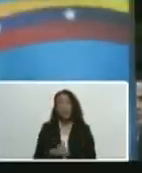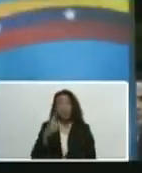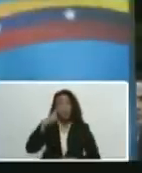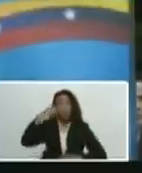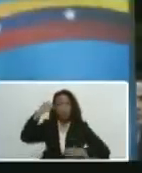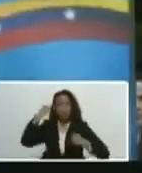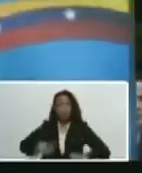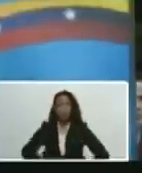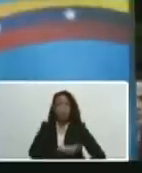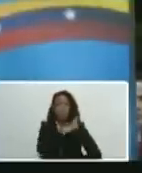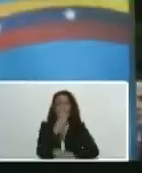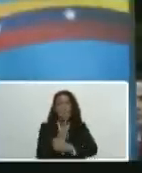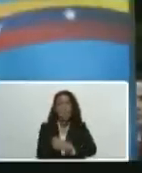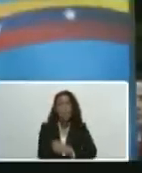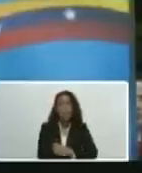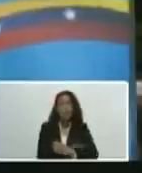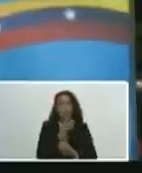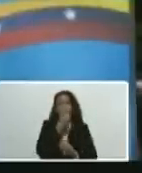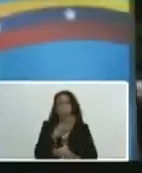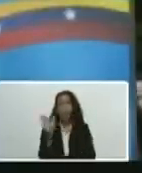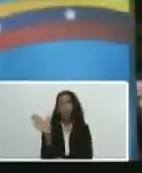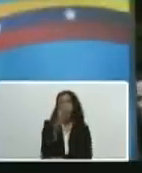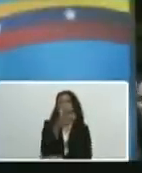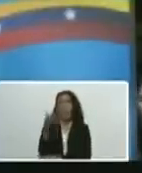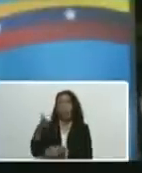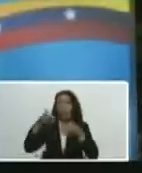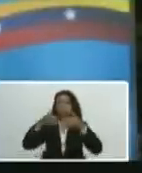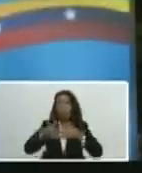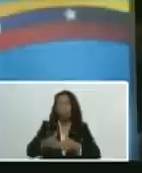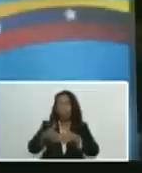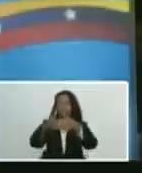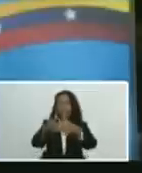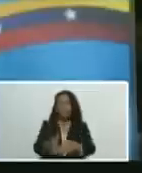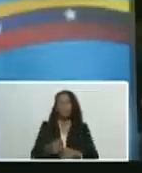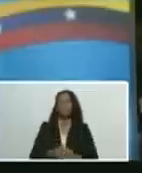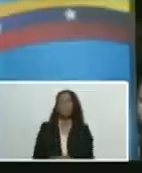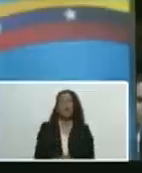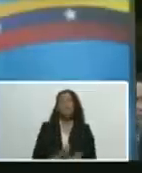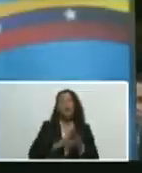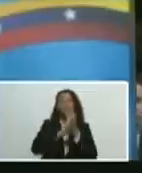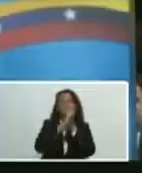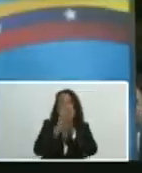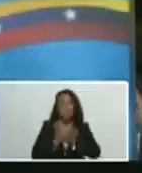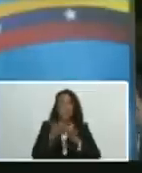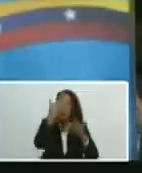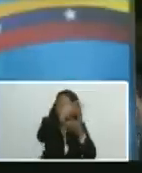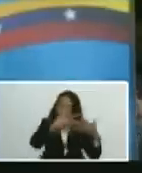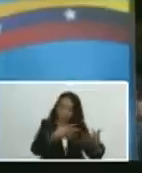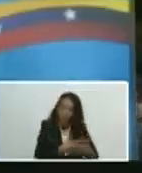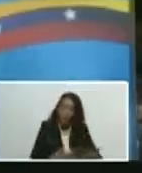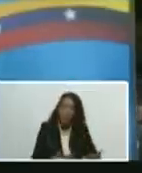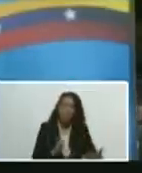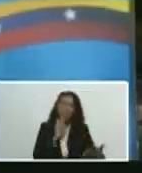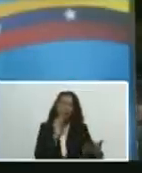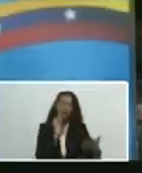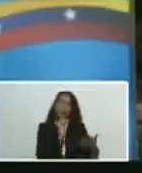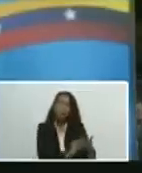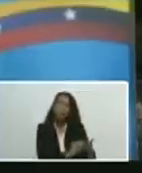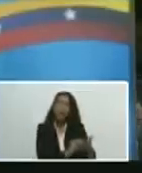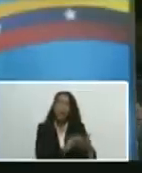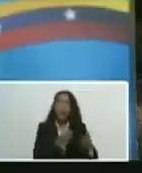avante todo, toda, buen viento y buena mar. Para finalizar, conviene citar